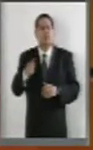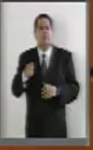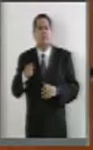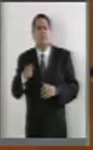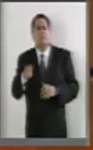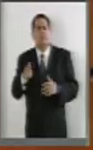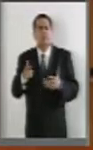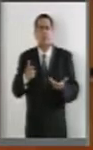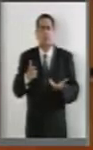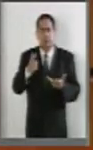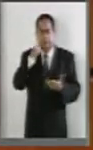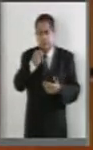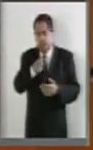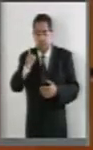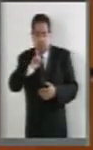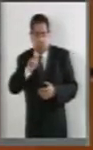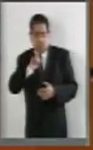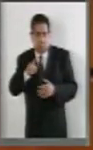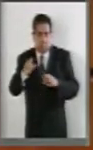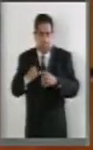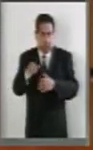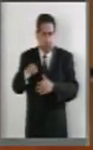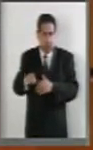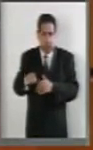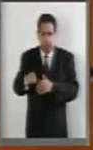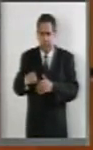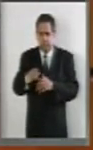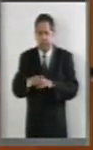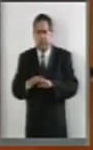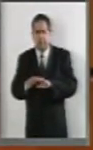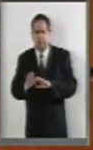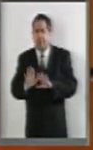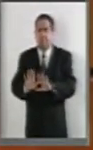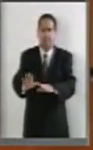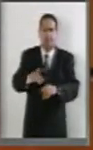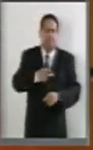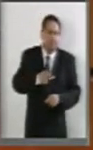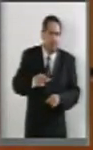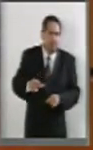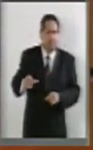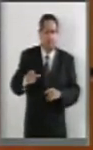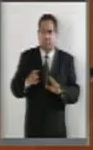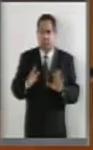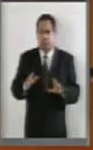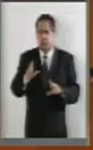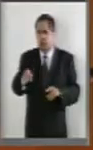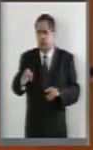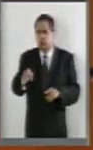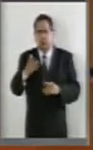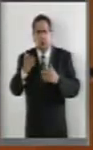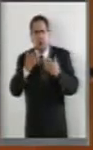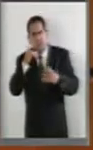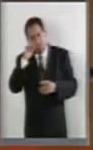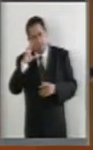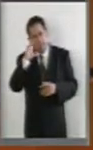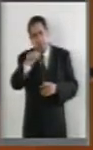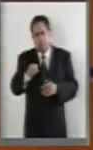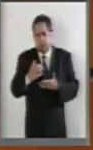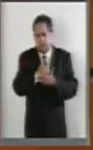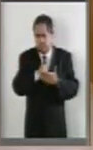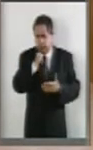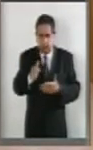las mujeres en condición de marginación, de pobreza o aquellas que no alcanzan a tener un